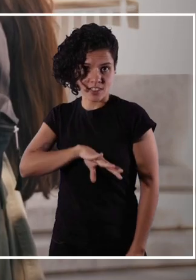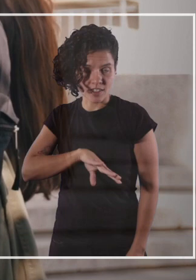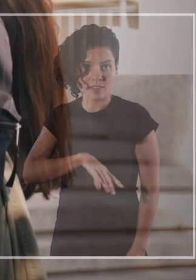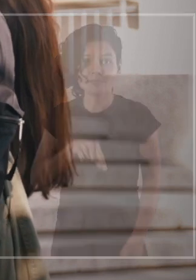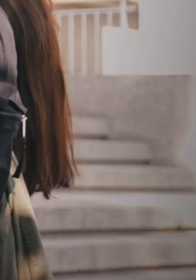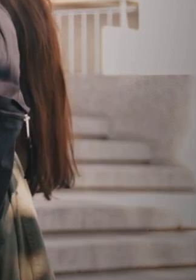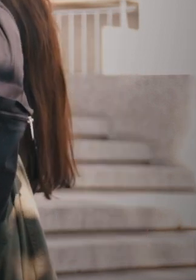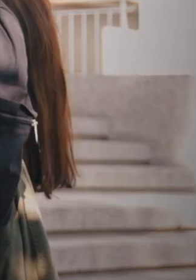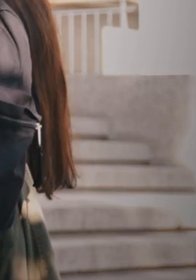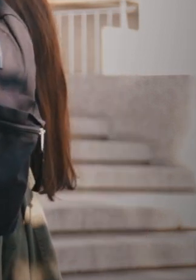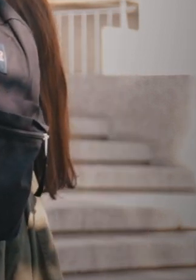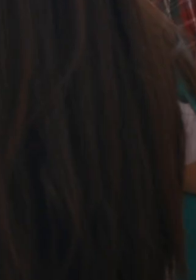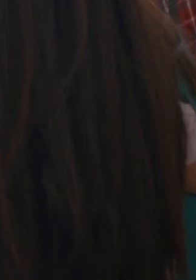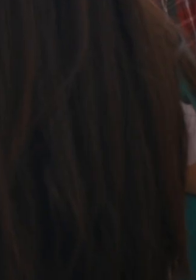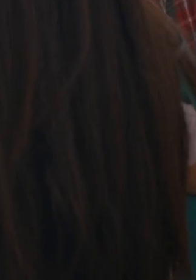Chile.